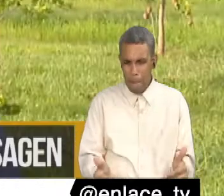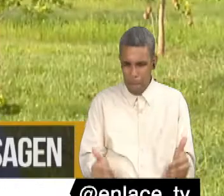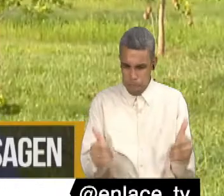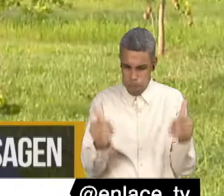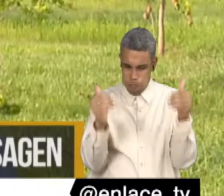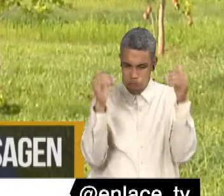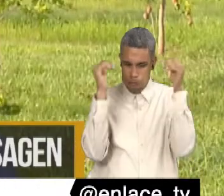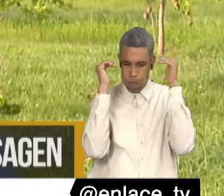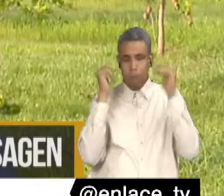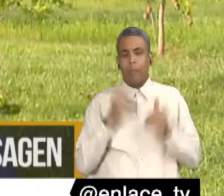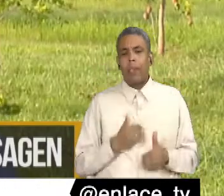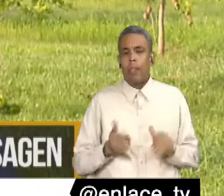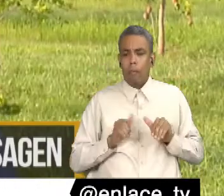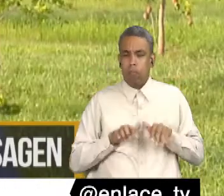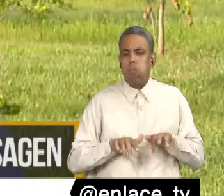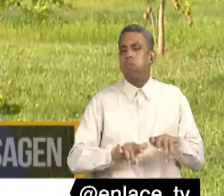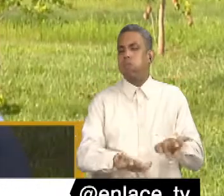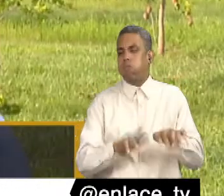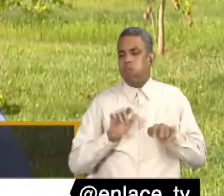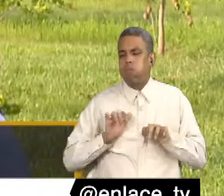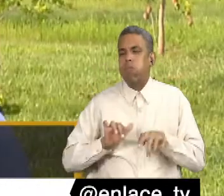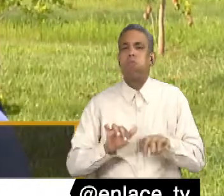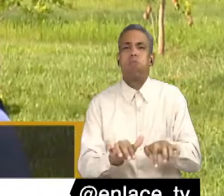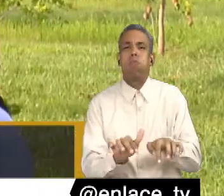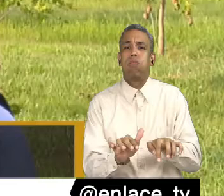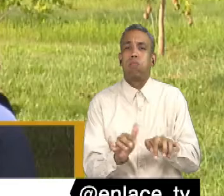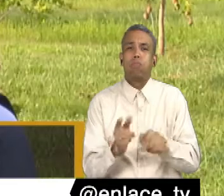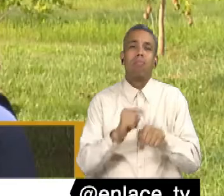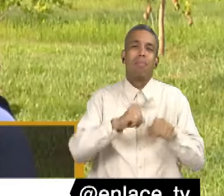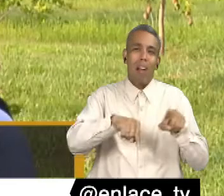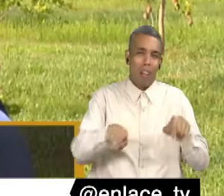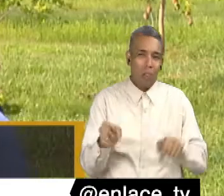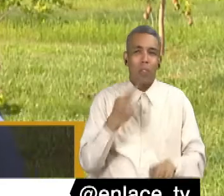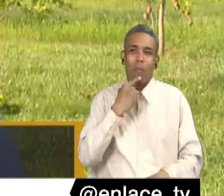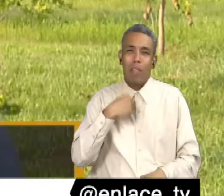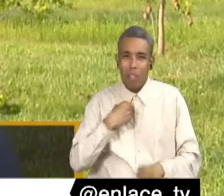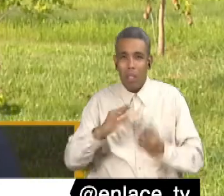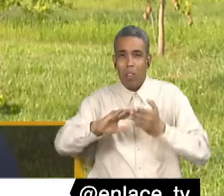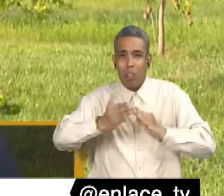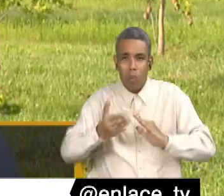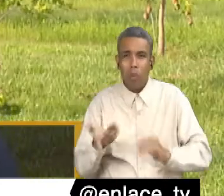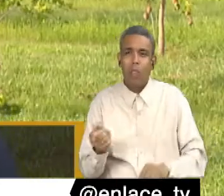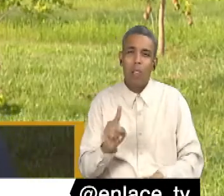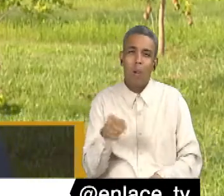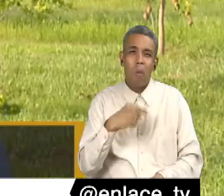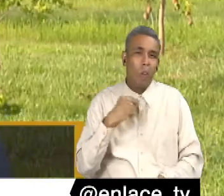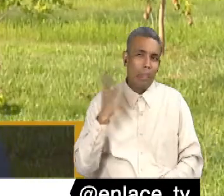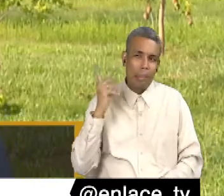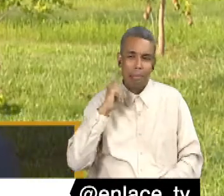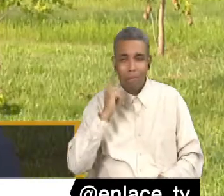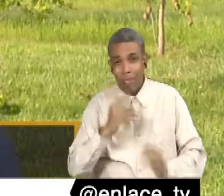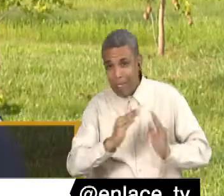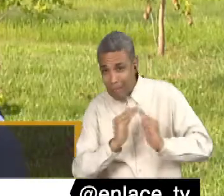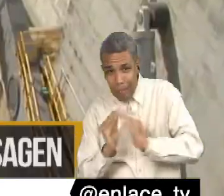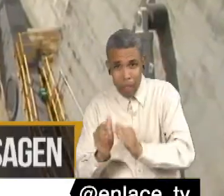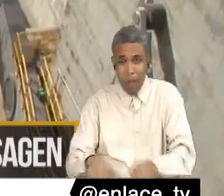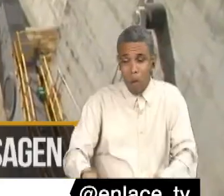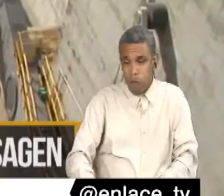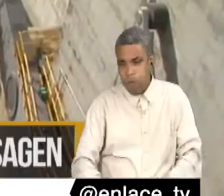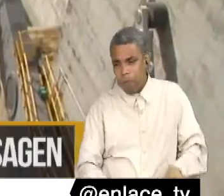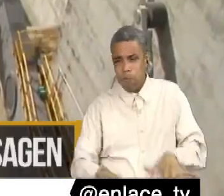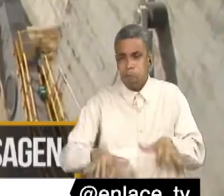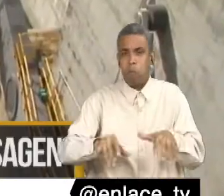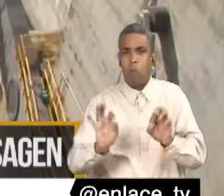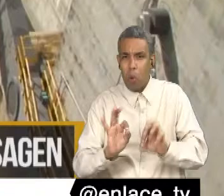recibido afectaciones en cuanto a algunos cultivos, actividades agropecuarias, viviendas que han sido construidas en cauce natural de río